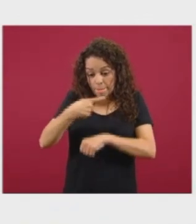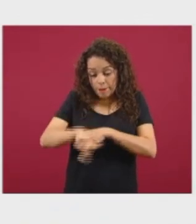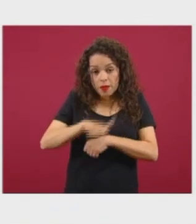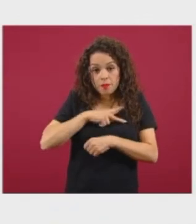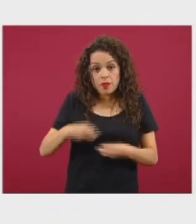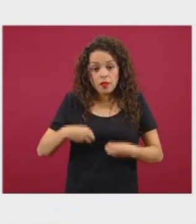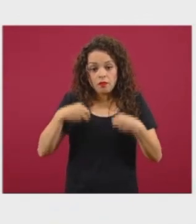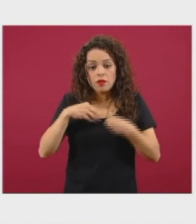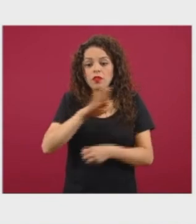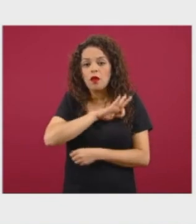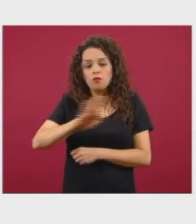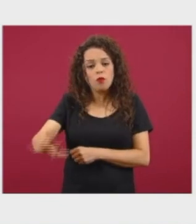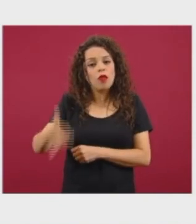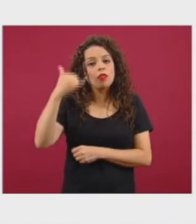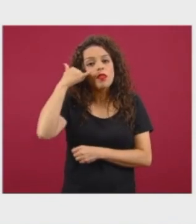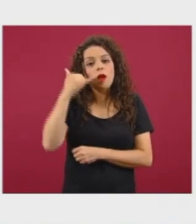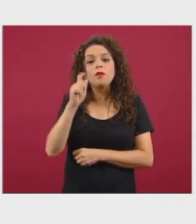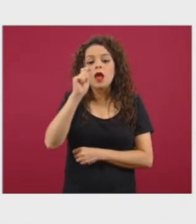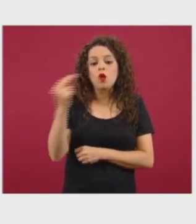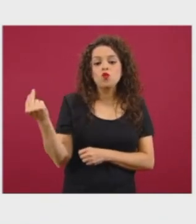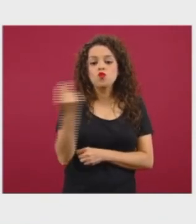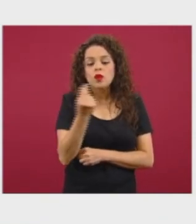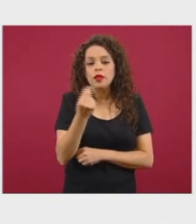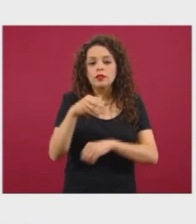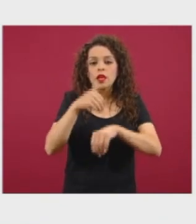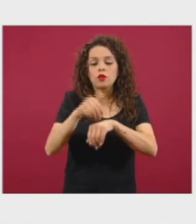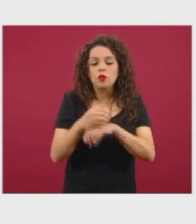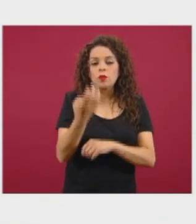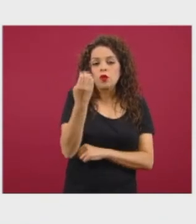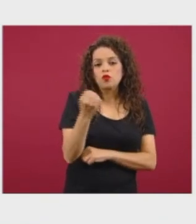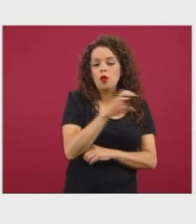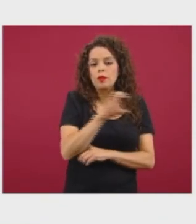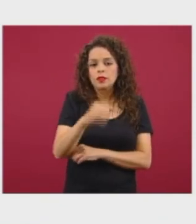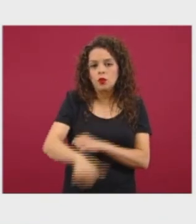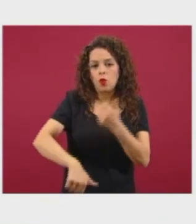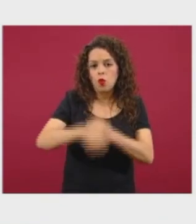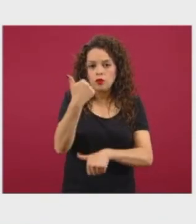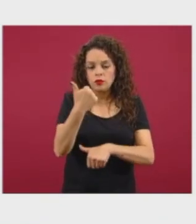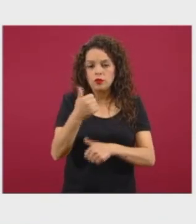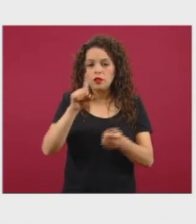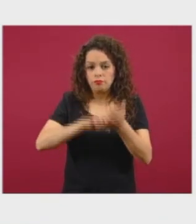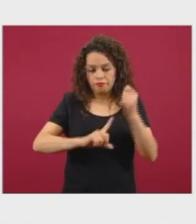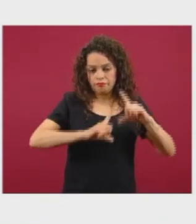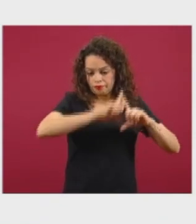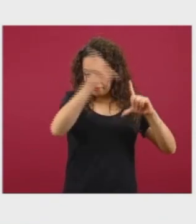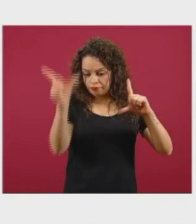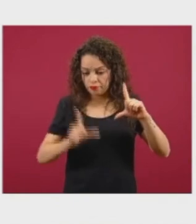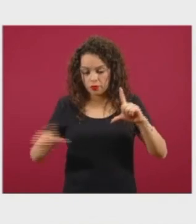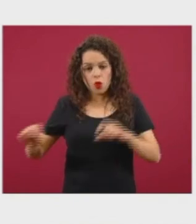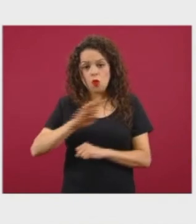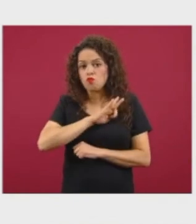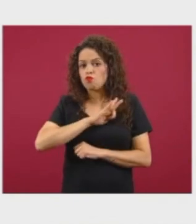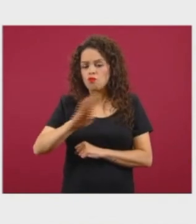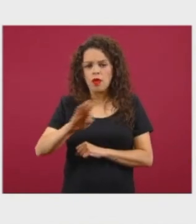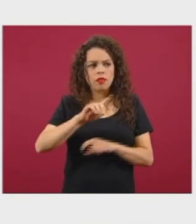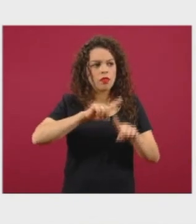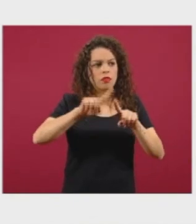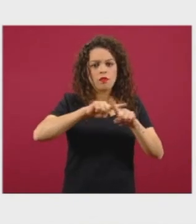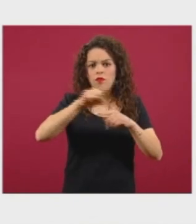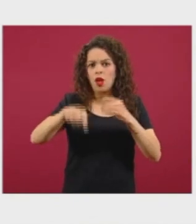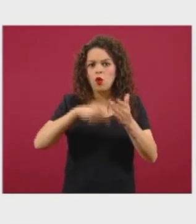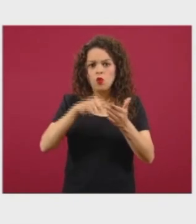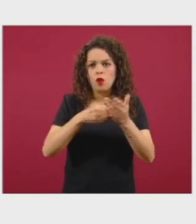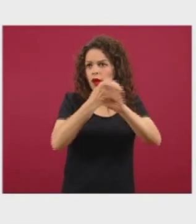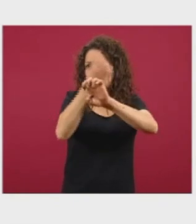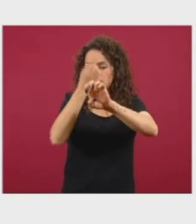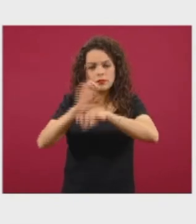línea 911, que es una línea que está igualmente dispuesta a nivel nacional para cualquier emergencia,